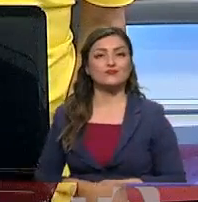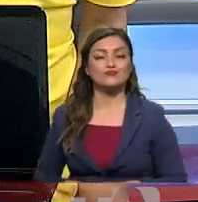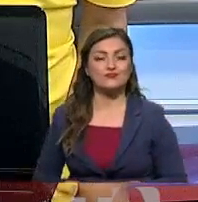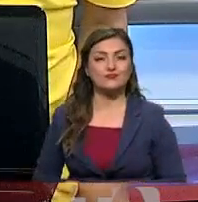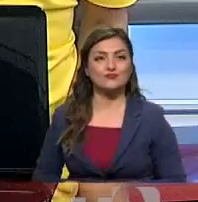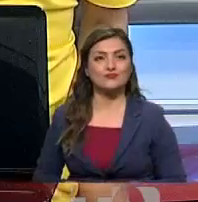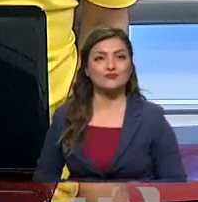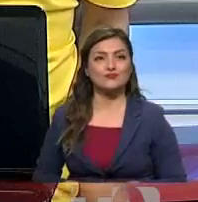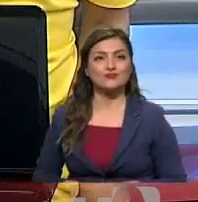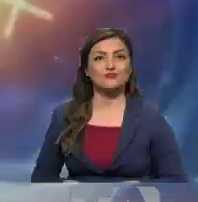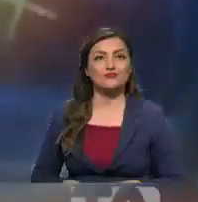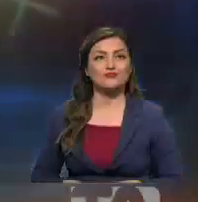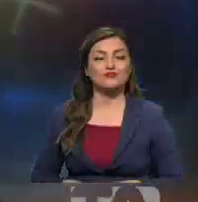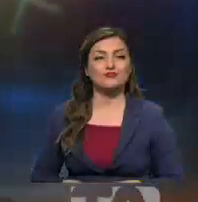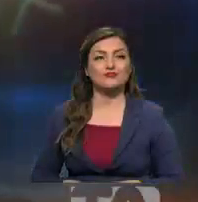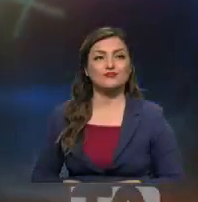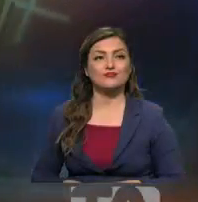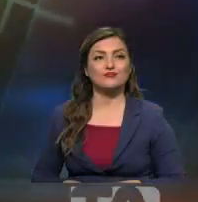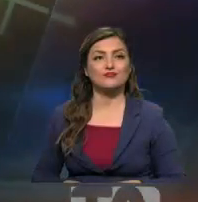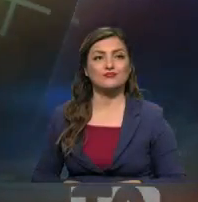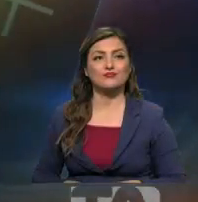nuestras líneas de contacto.